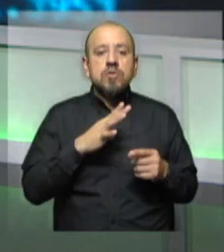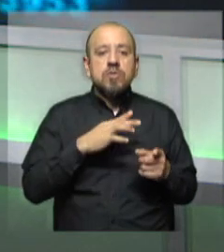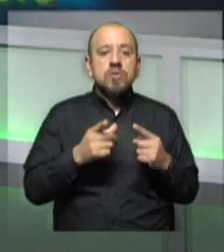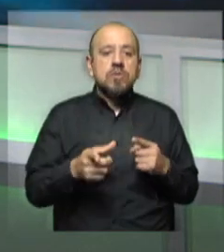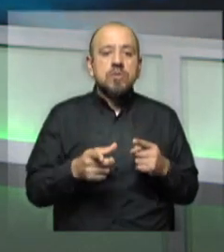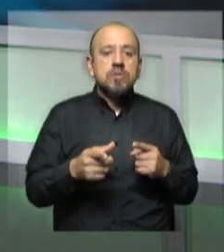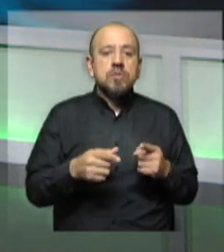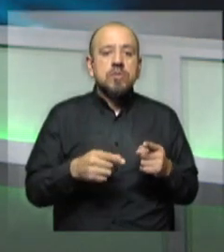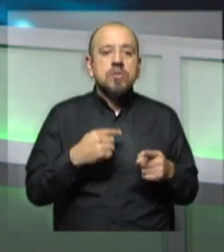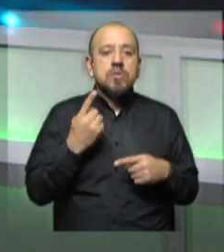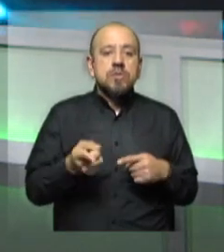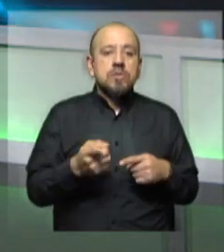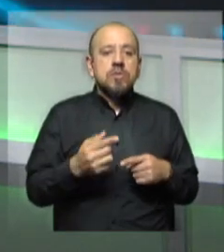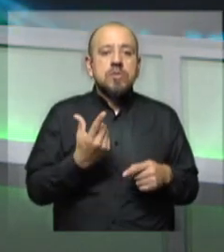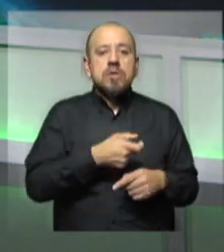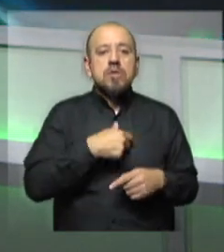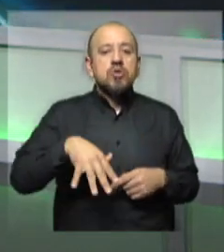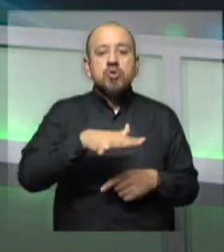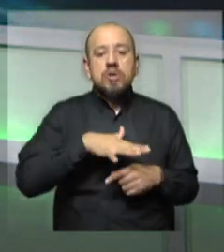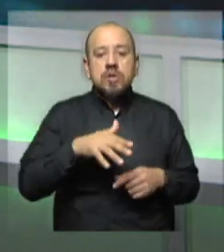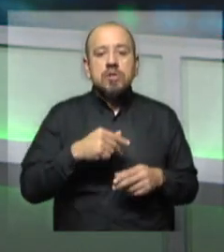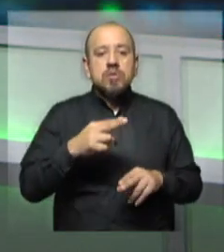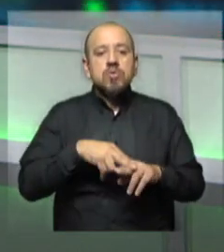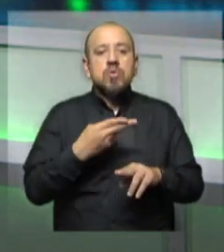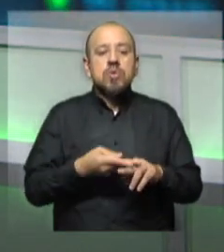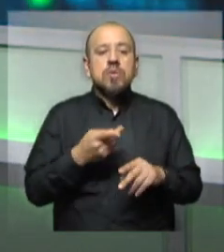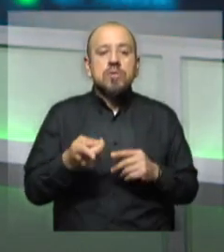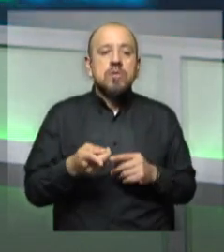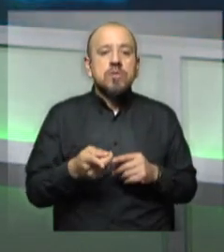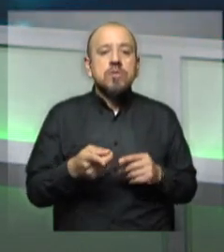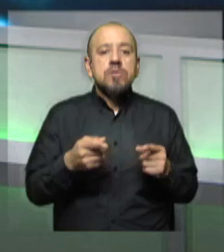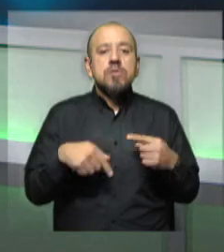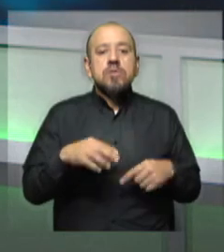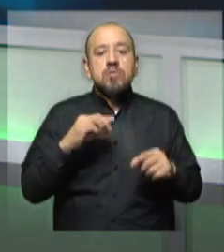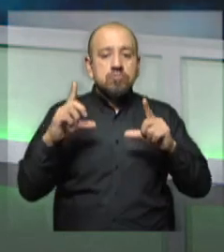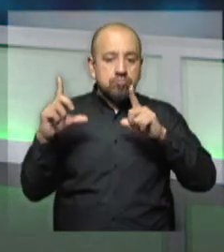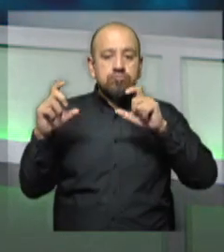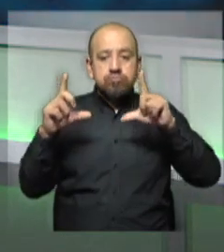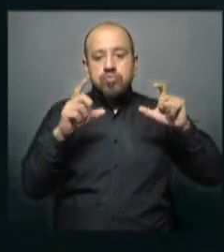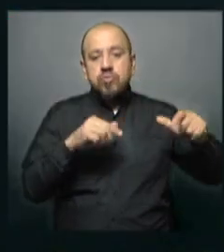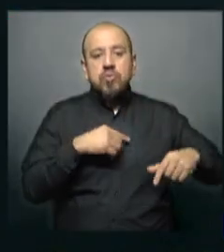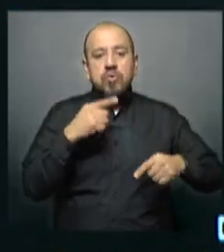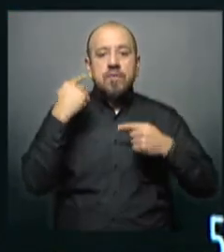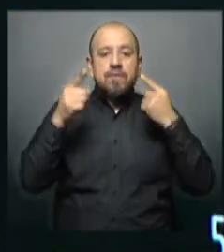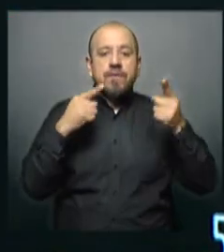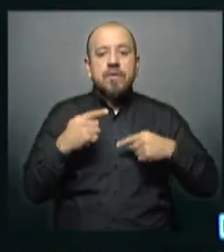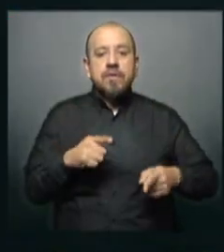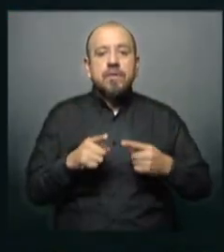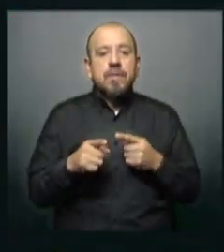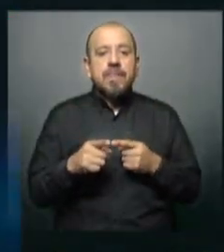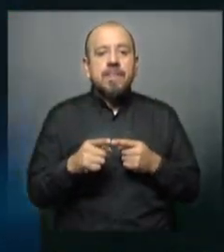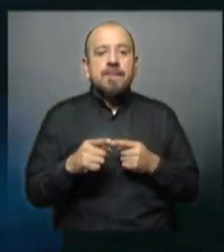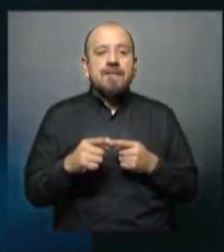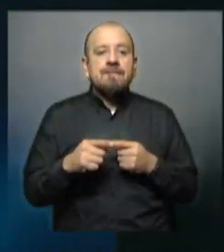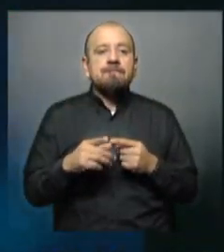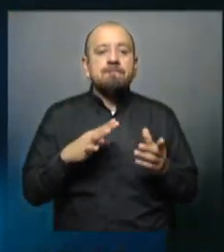la pobreza para el resto justamente de la sociedad o sea de vuelta lo que tenemos es un conjunto de fotos que muestran distintas desigualdades o distintas capas